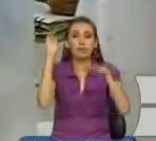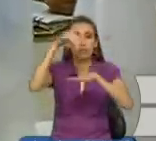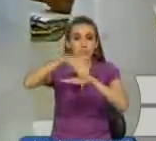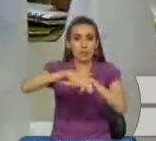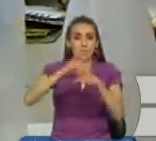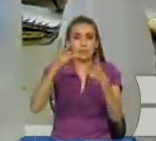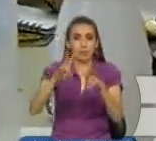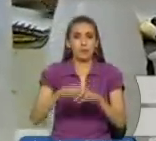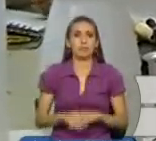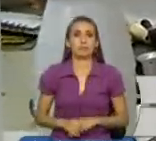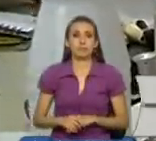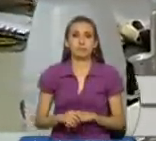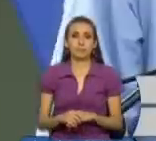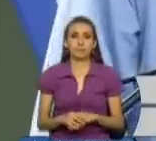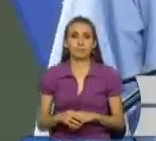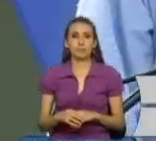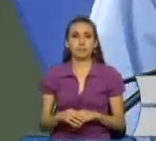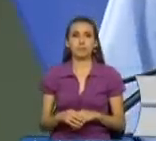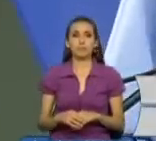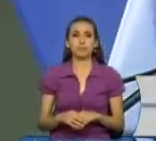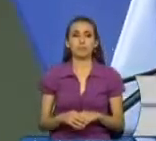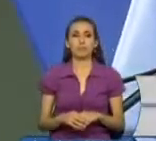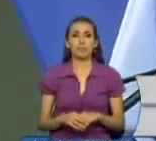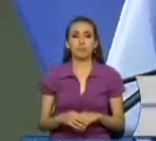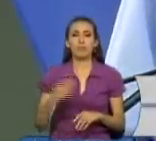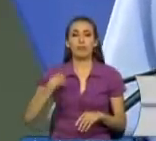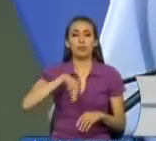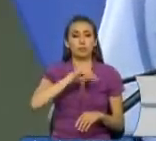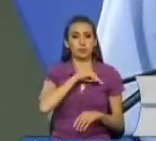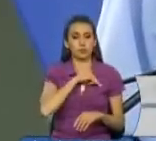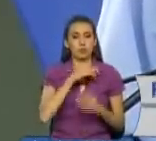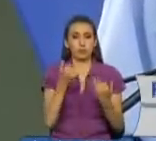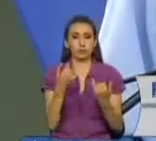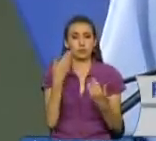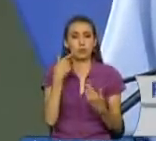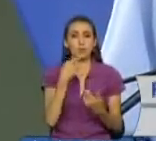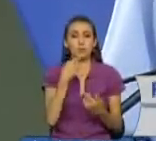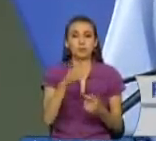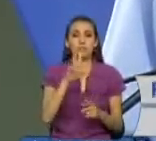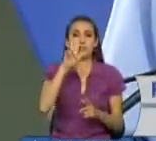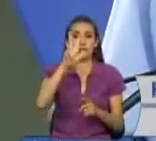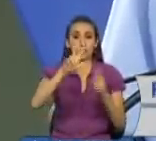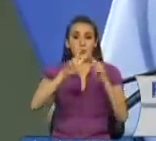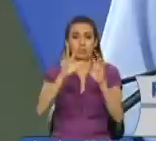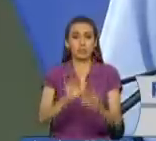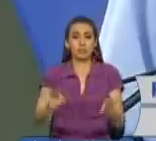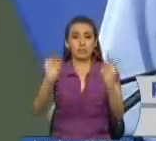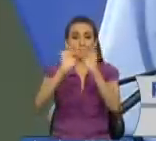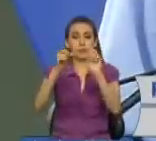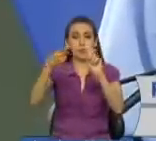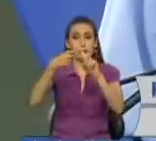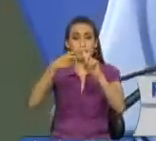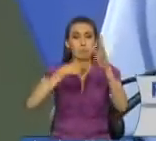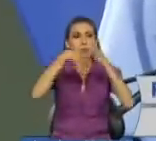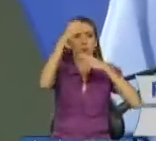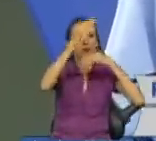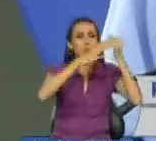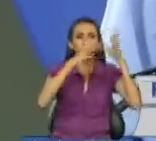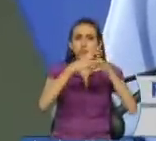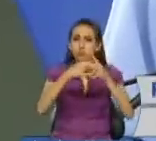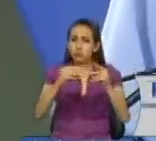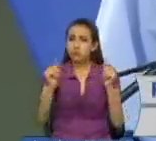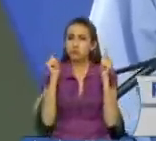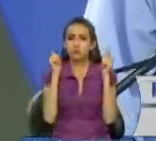vespertina Nosotros hemos dicho que en el Ministerio tenemos tres grandes prioridades una infraestructura de calidad una